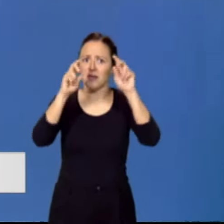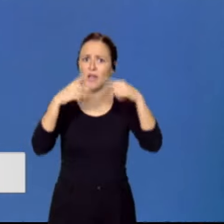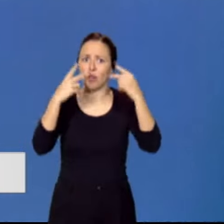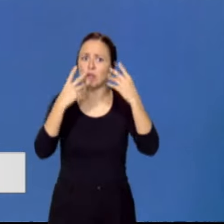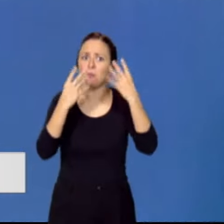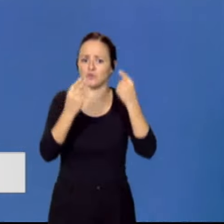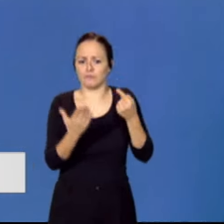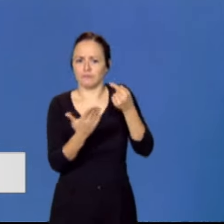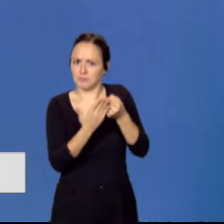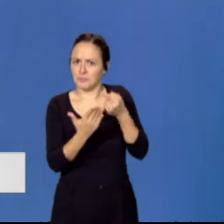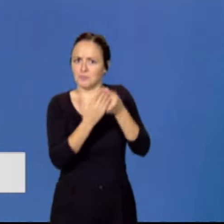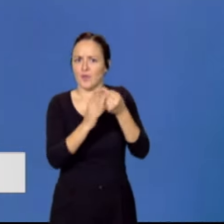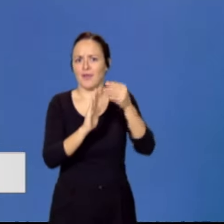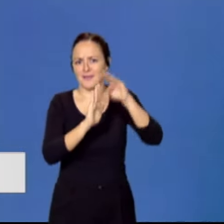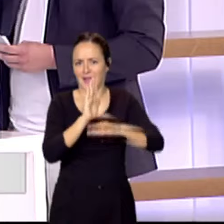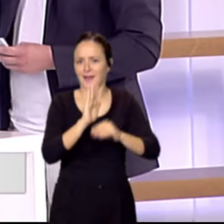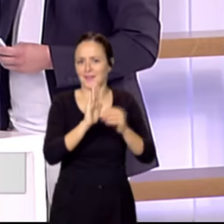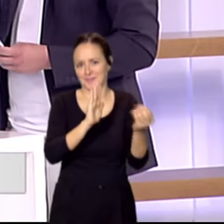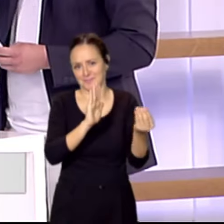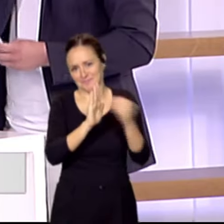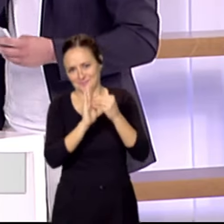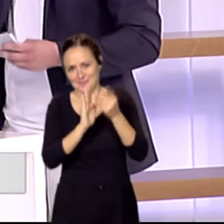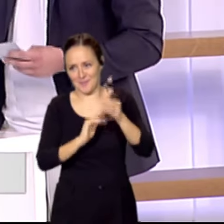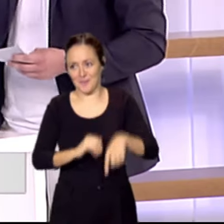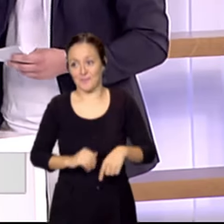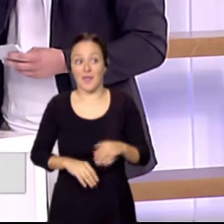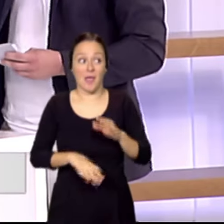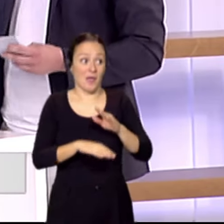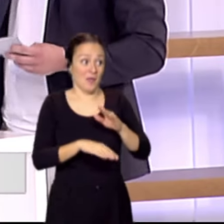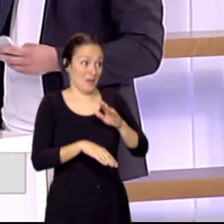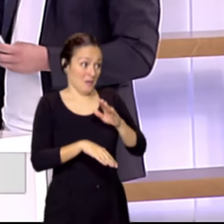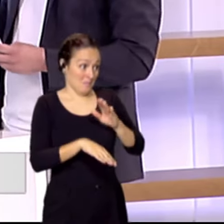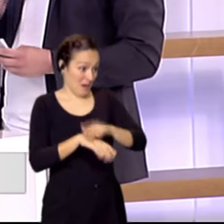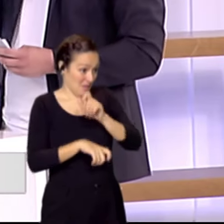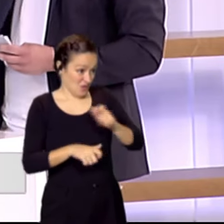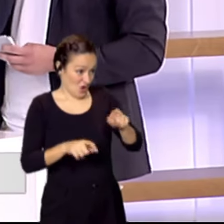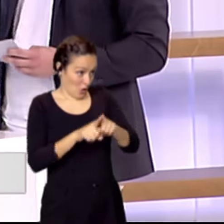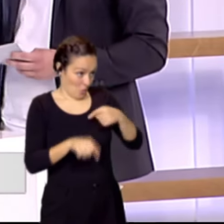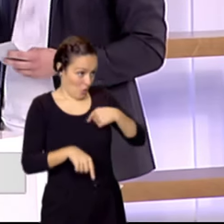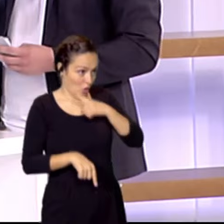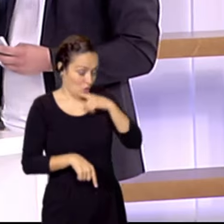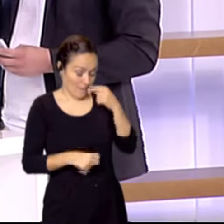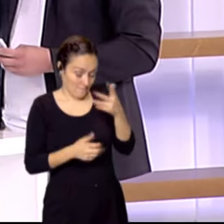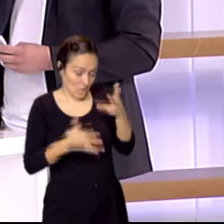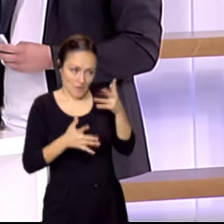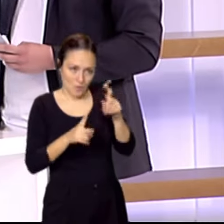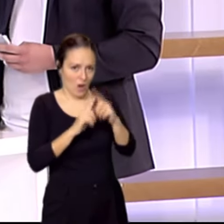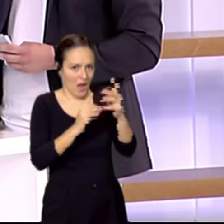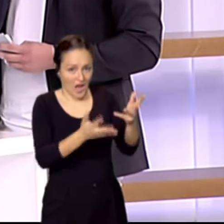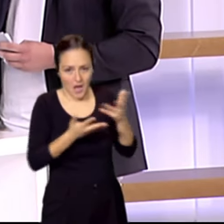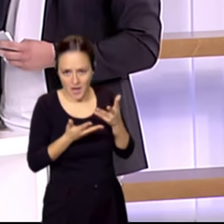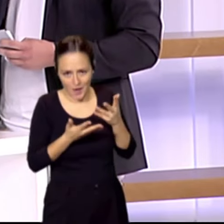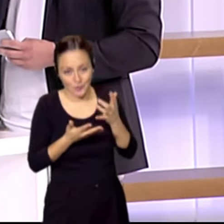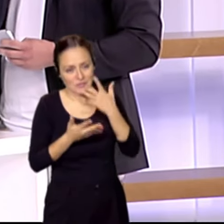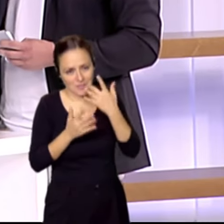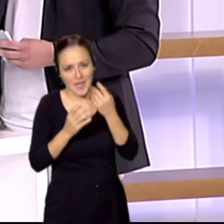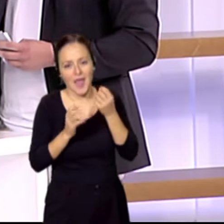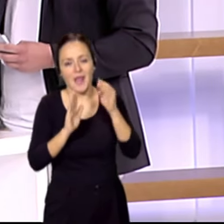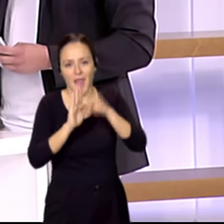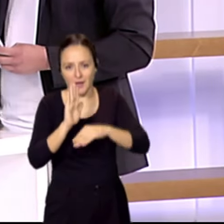presencia de la tarta de queso en sus cartas Bueno pues y para gente golosa como yo esto es todo un regalo que esa tarta de queso esté incluida y además con